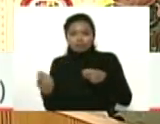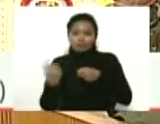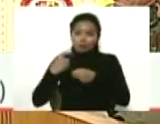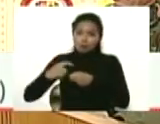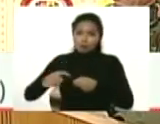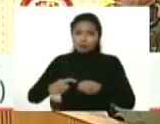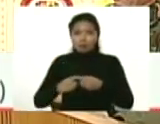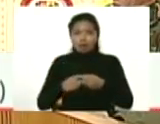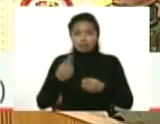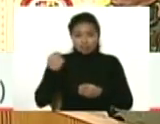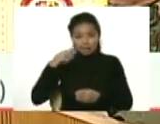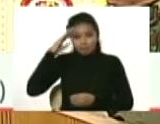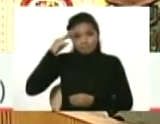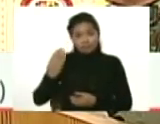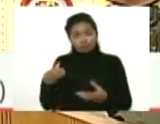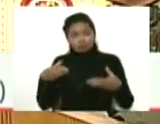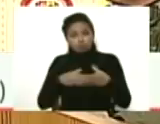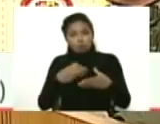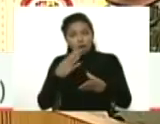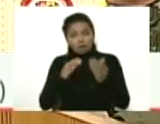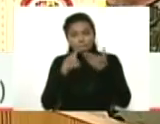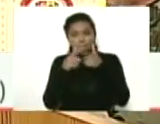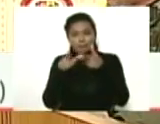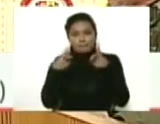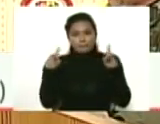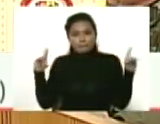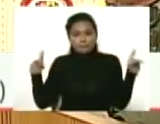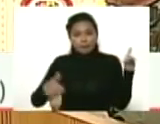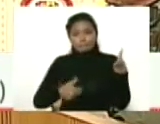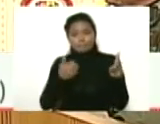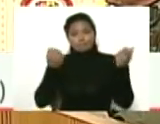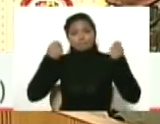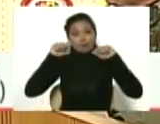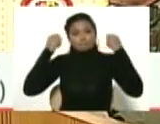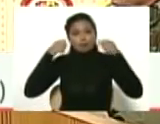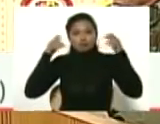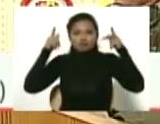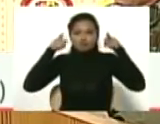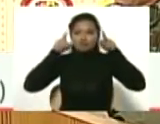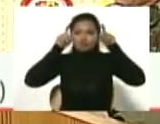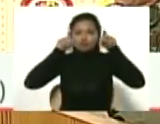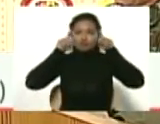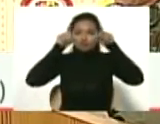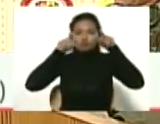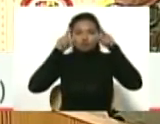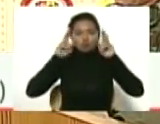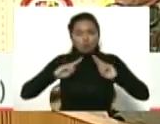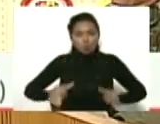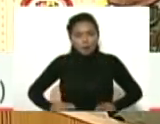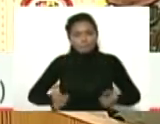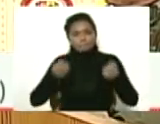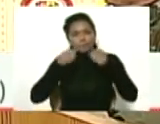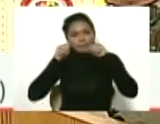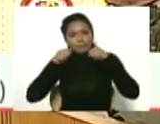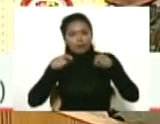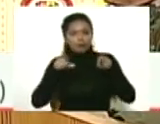ya tienen su milicia conformada. Ahora hay que ampliarlas, entrenarlas mejor, uniformarlas,